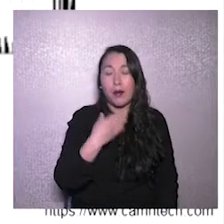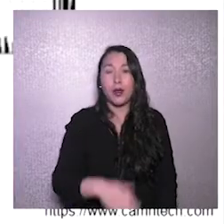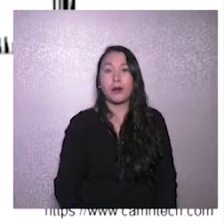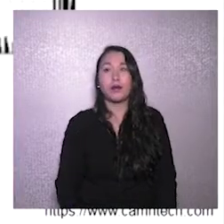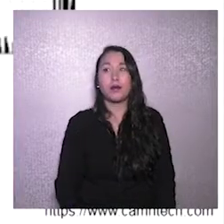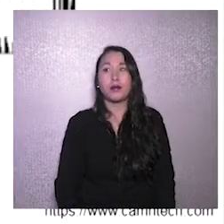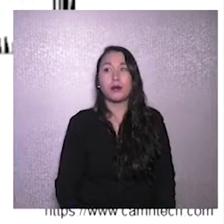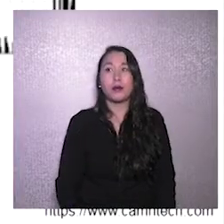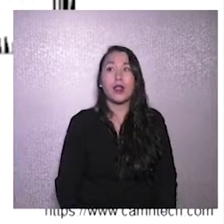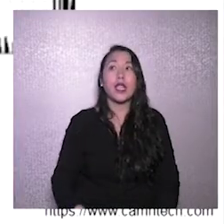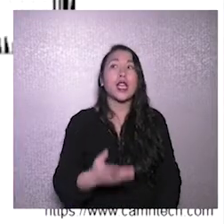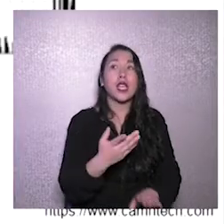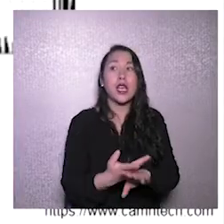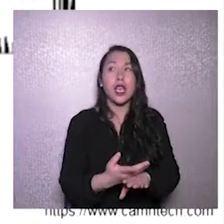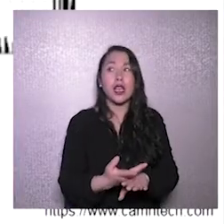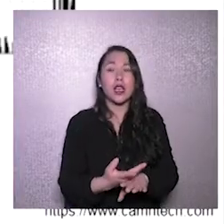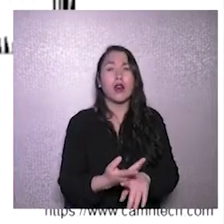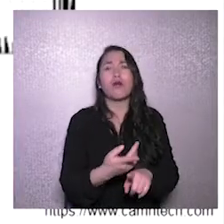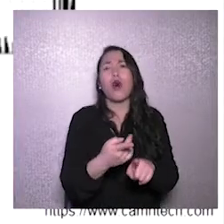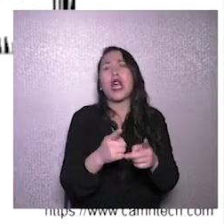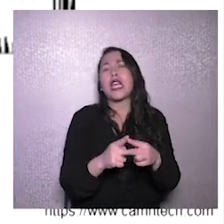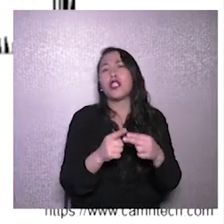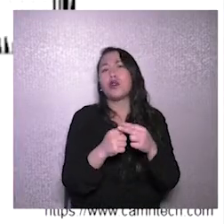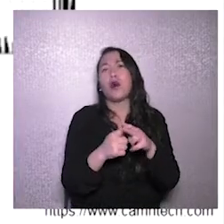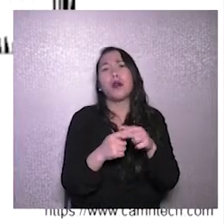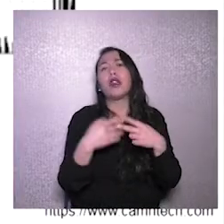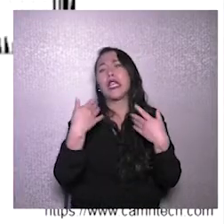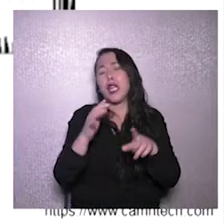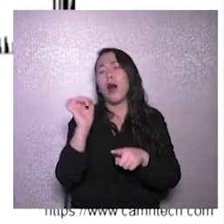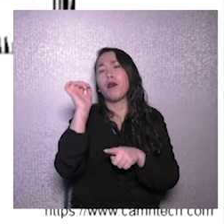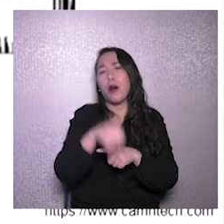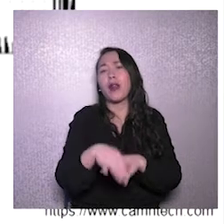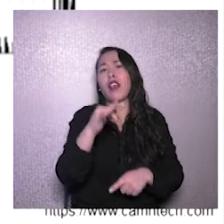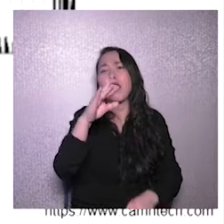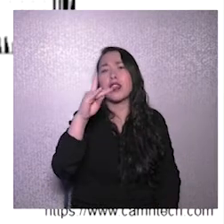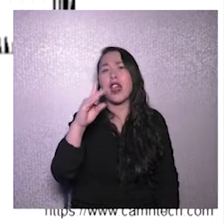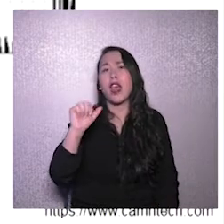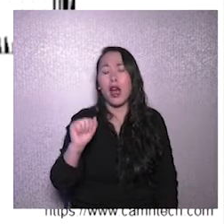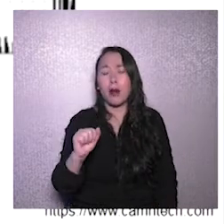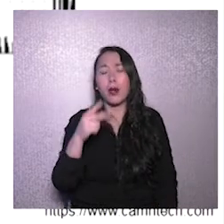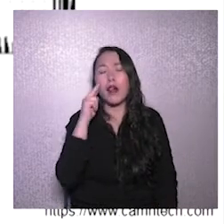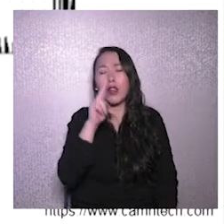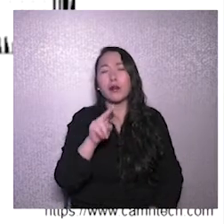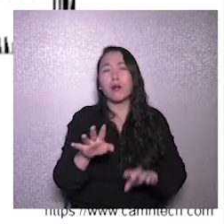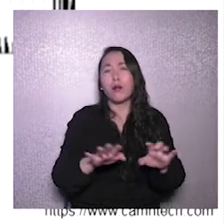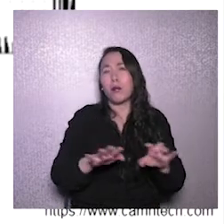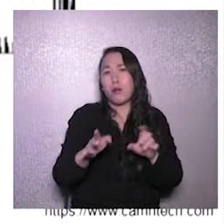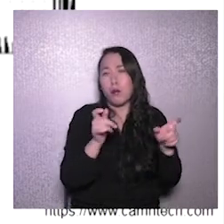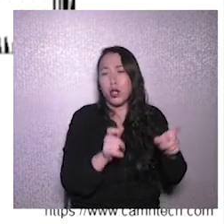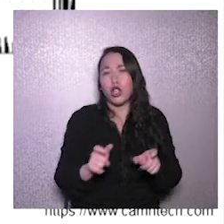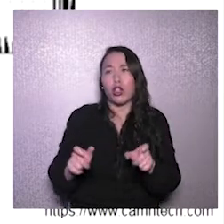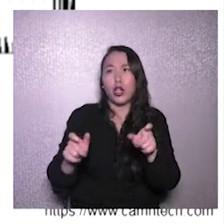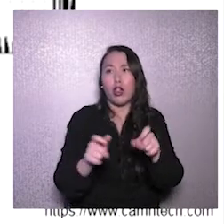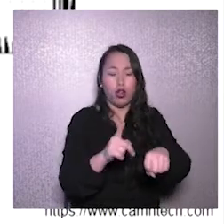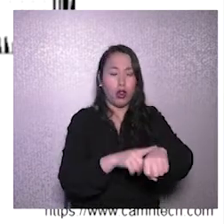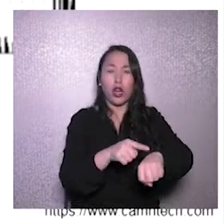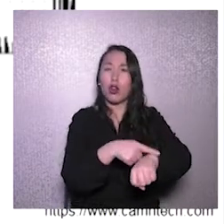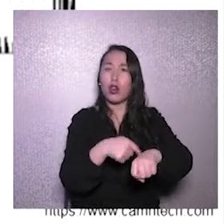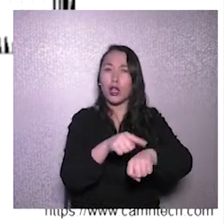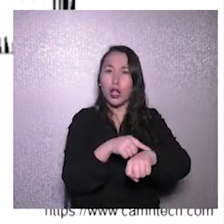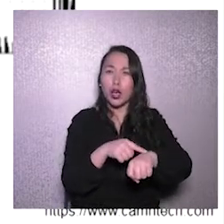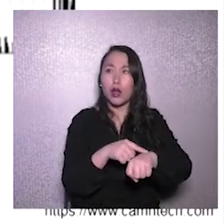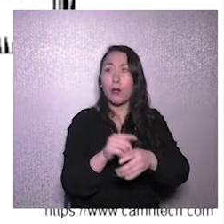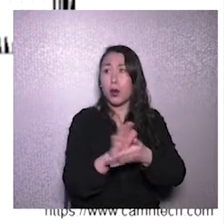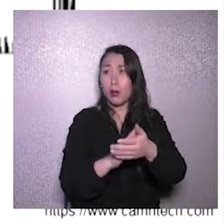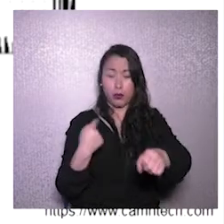Y hay dispositivos, ¿no es cierto?, que ya han sido aprobados por la FDA para poder hacer ese tipo de movimiento, de monitoreo. Los relojes tipo Apple Watch o